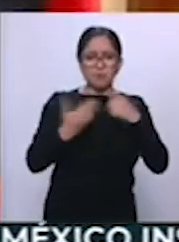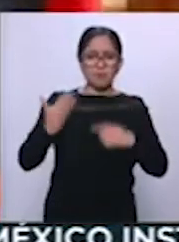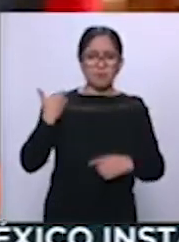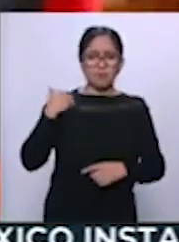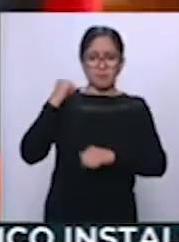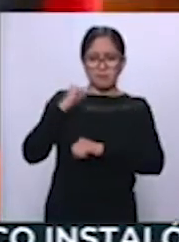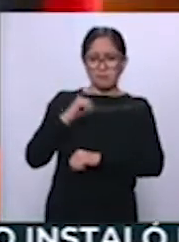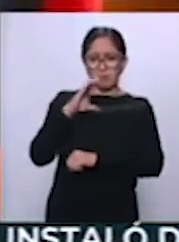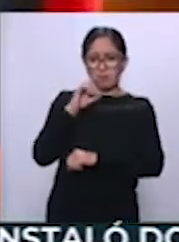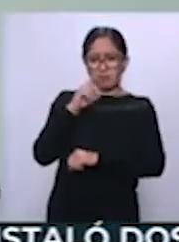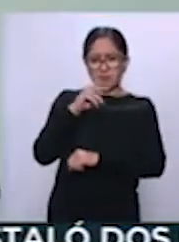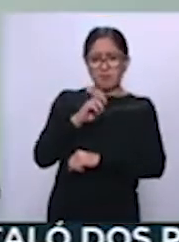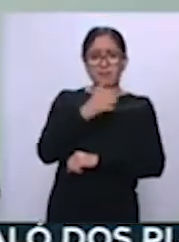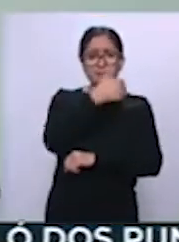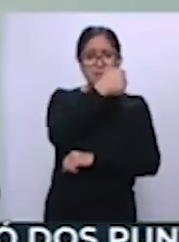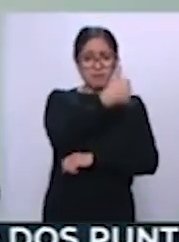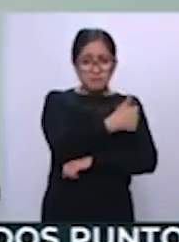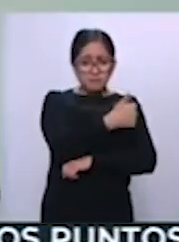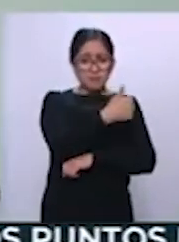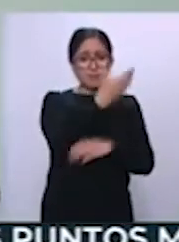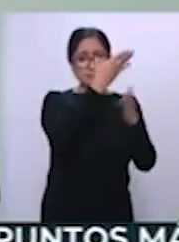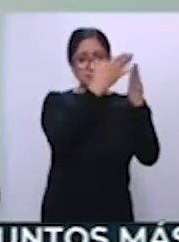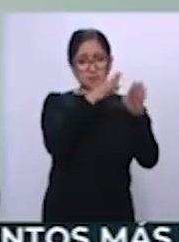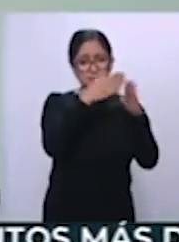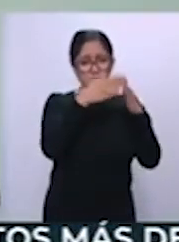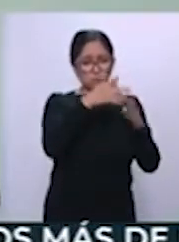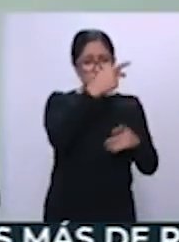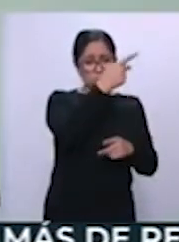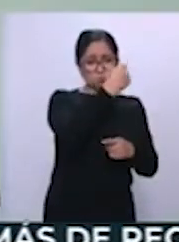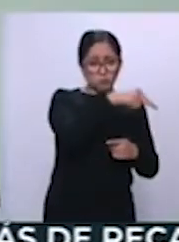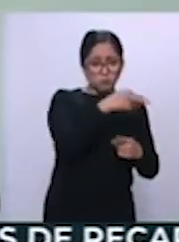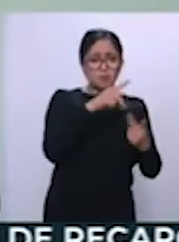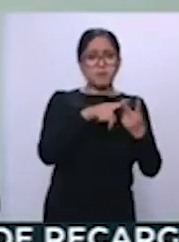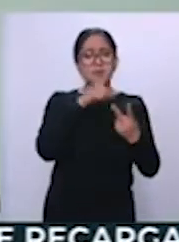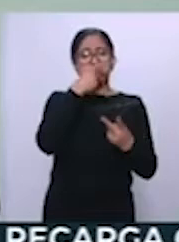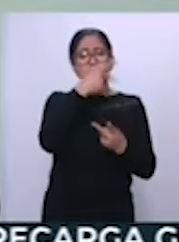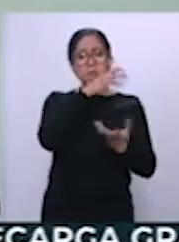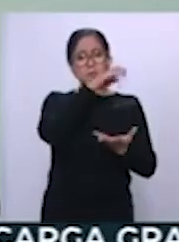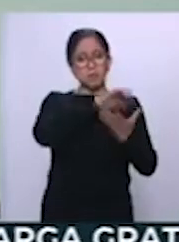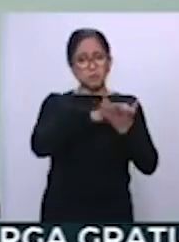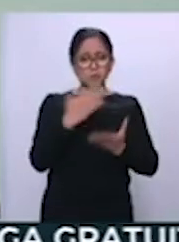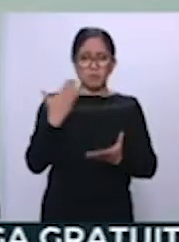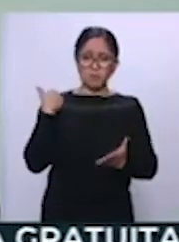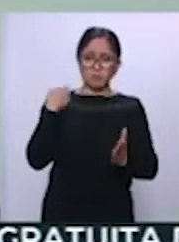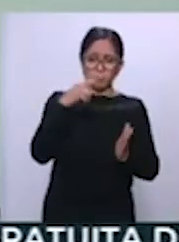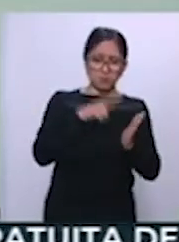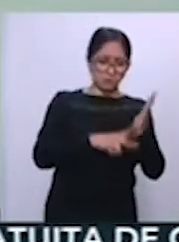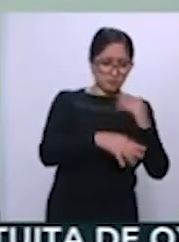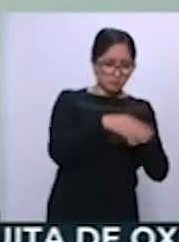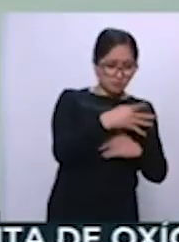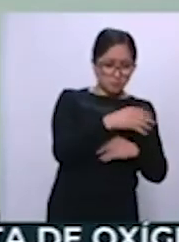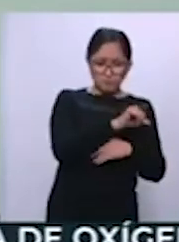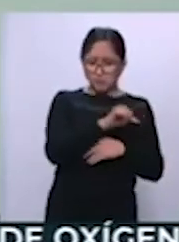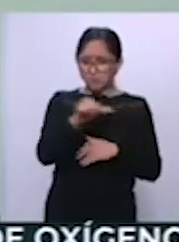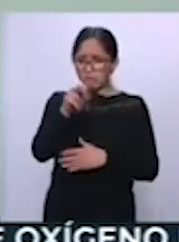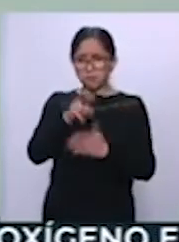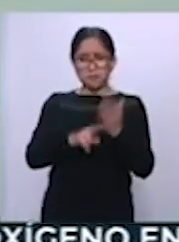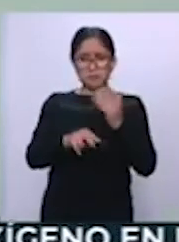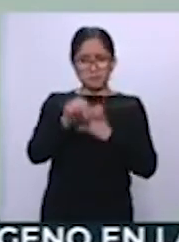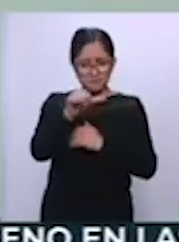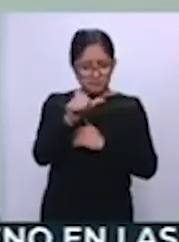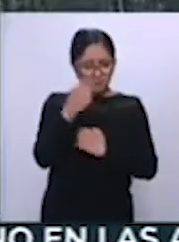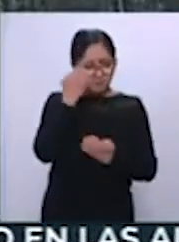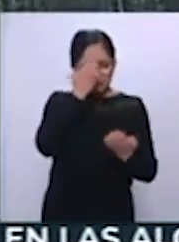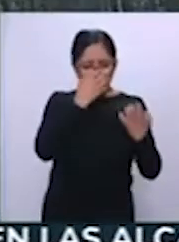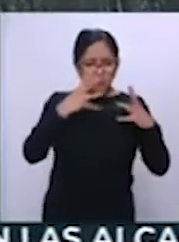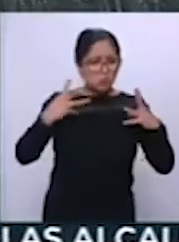reportar 6 cuentas a su nombre y al de su esposa en sus declaraciones fiscales de 2014 a 2016. Según se detalló, en estas cuentas